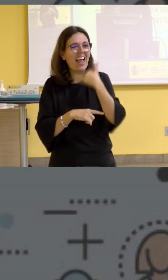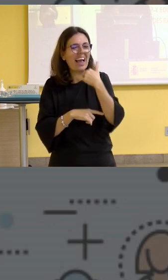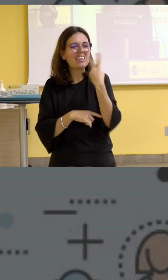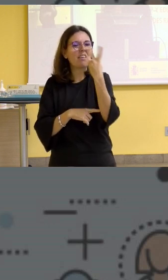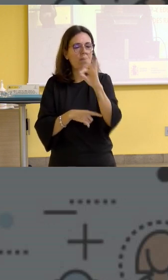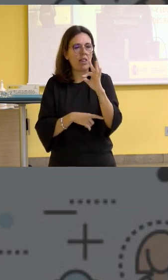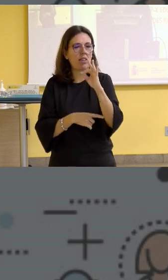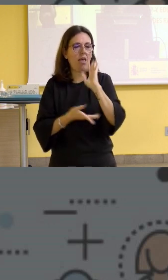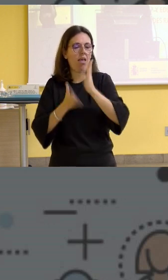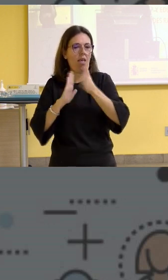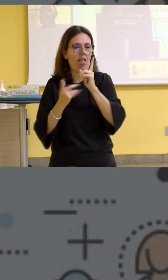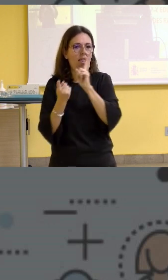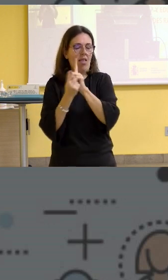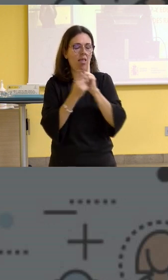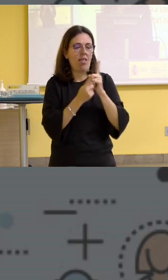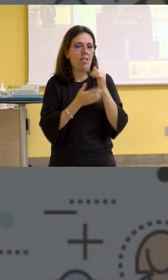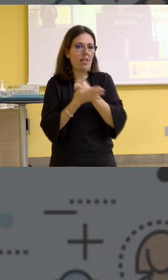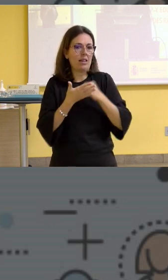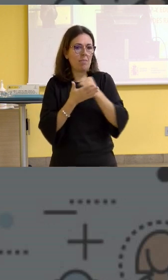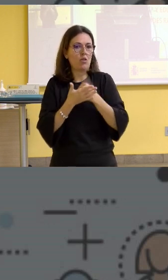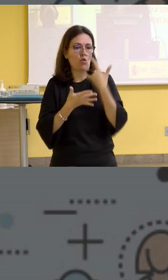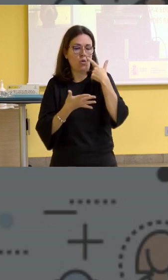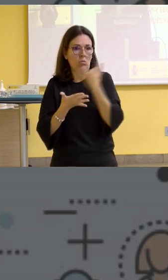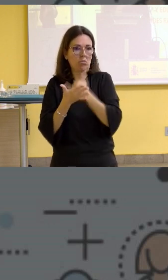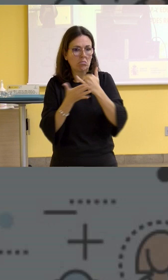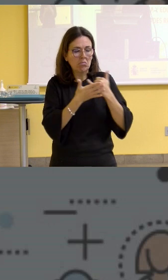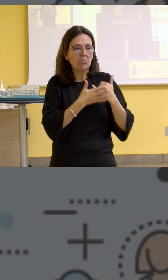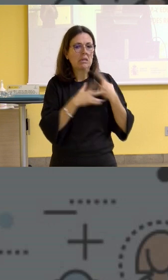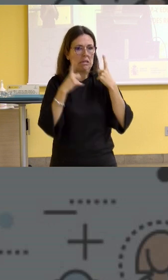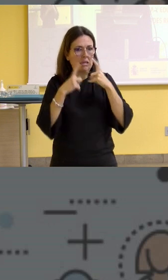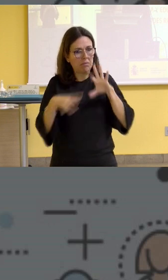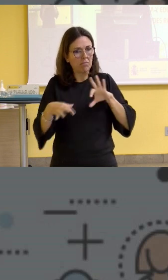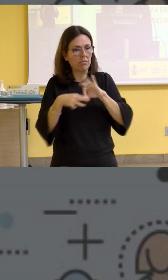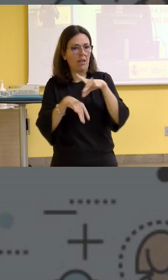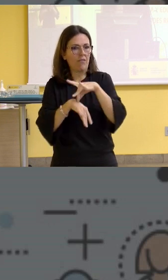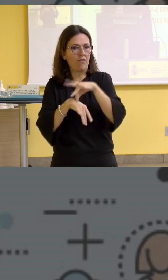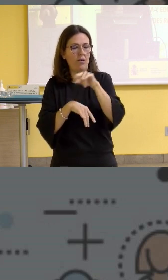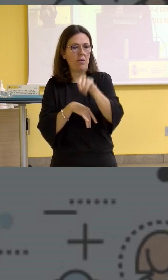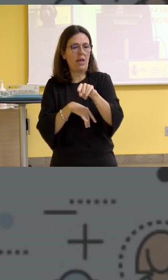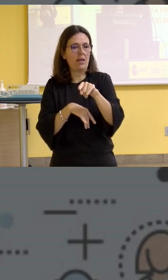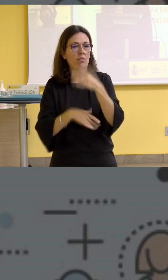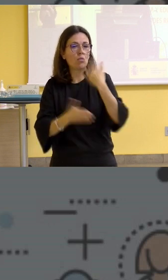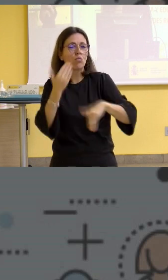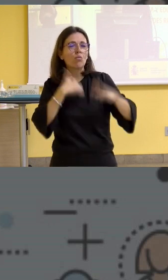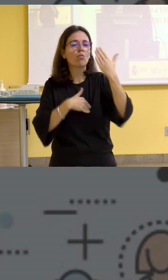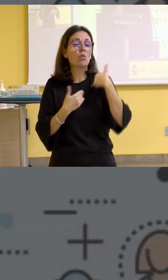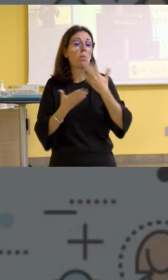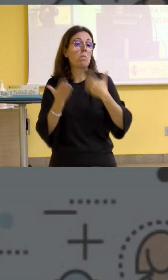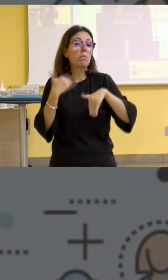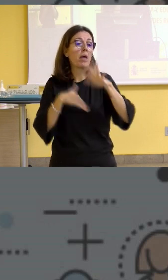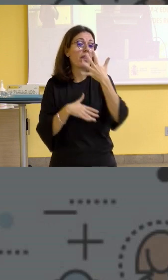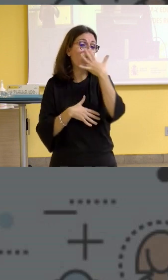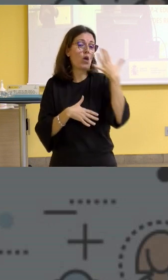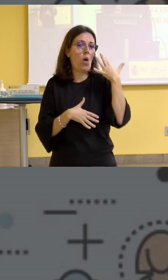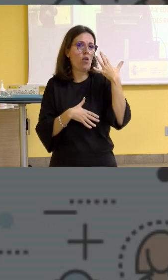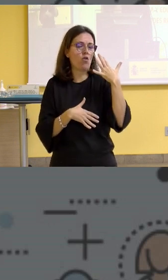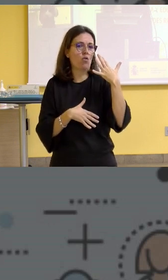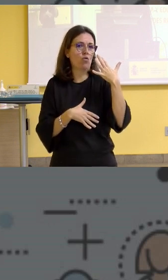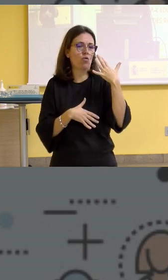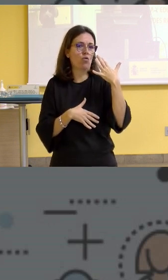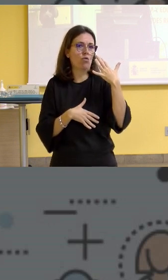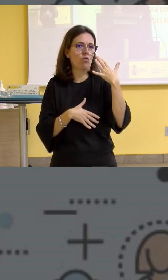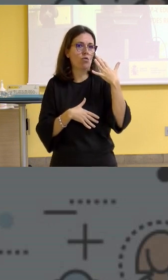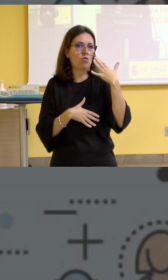20 tratamientos experimentales para esta enfermedad, teniendo en cuenta que empezamos a probarlos todos ellos no hace más de 5 años, lo